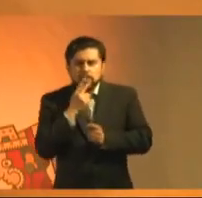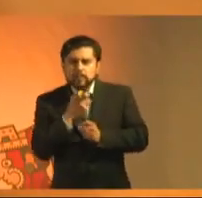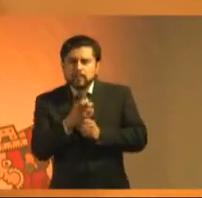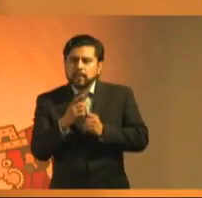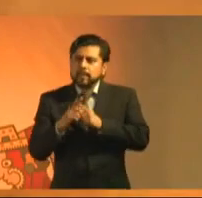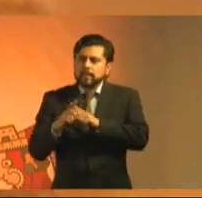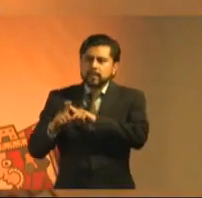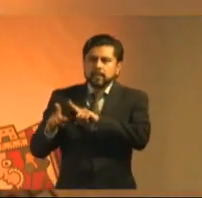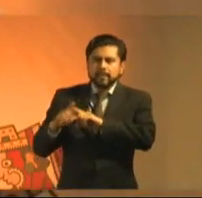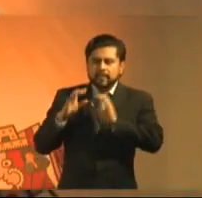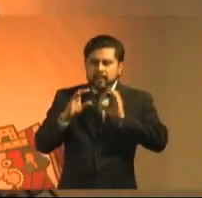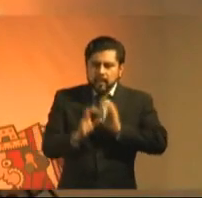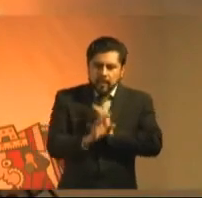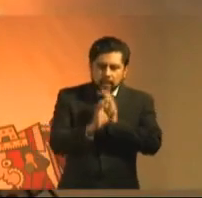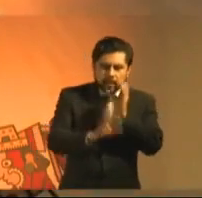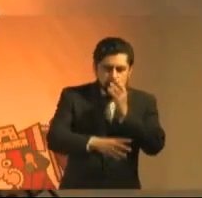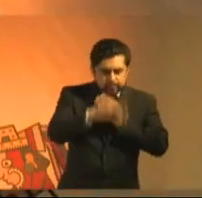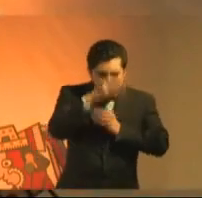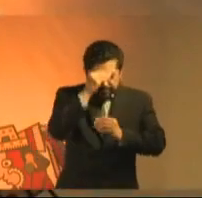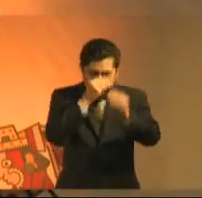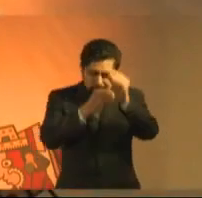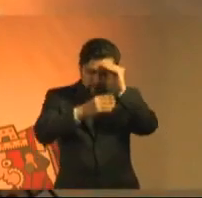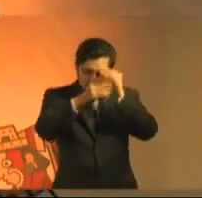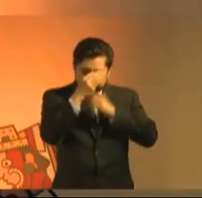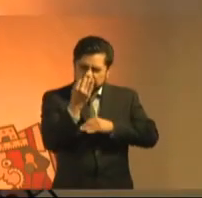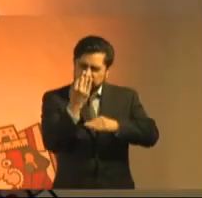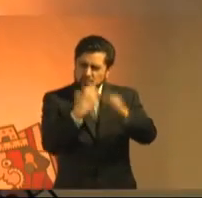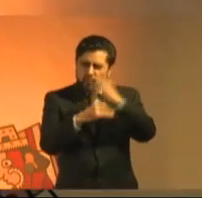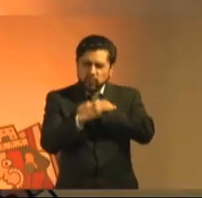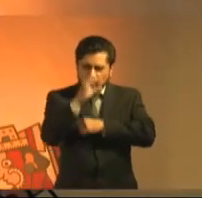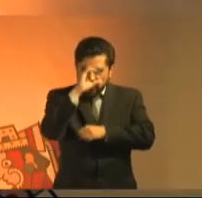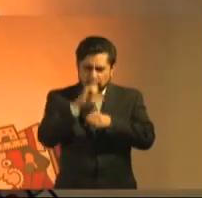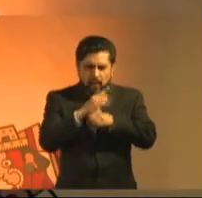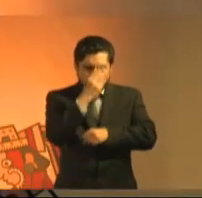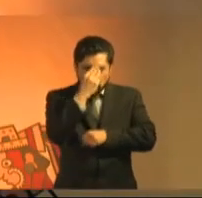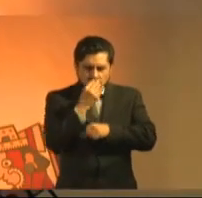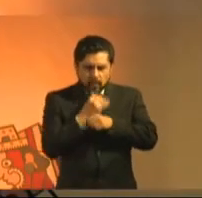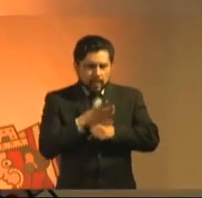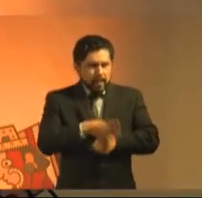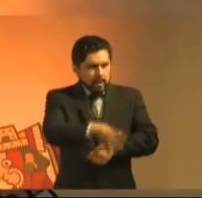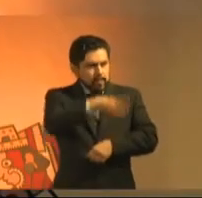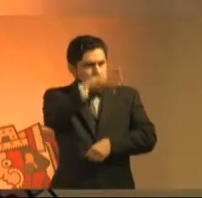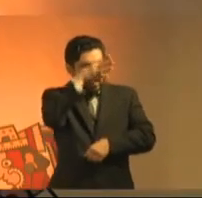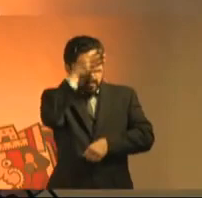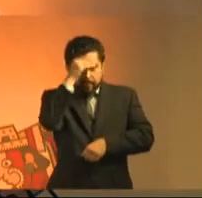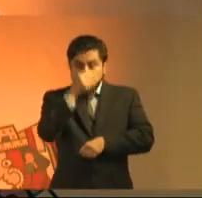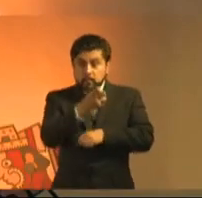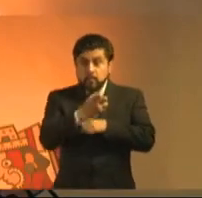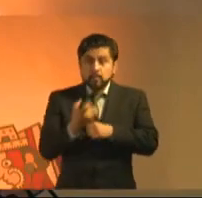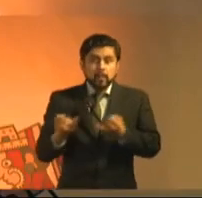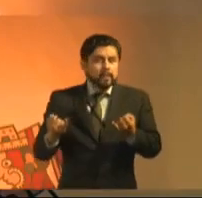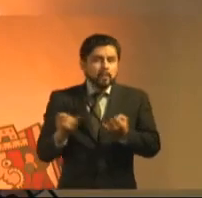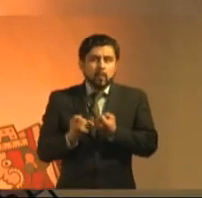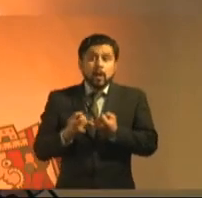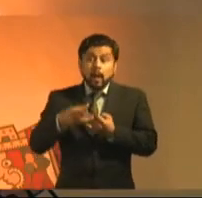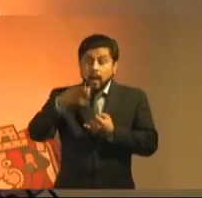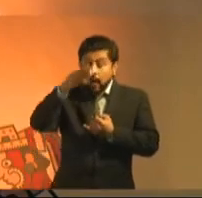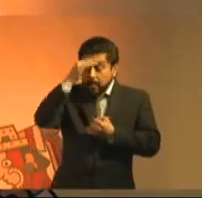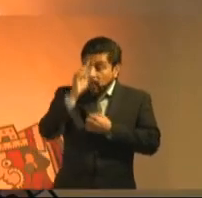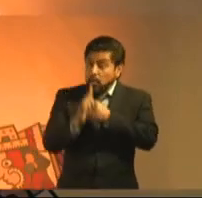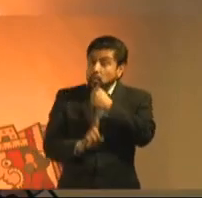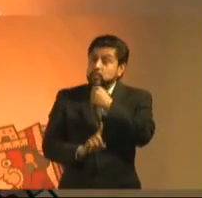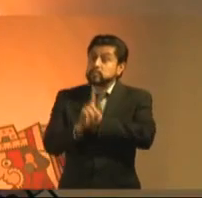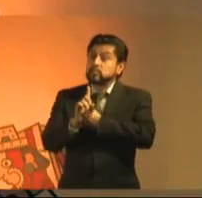aprendió las canciones y aprendió también del sufrimiento del pueblo maya aprendió también de la humillación ha perdido también de la